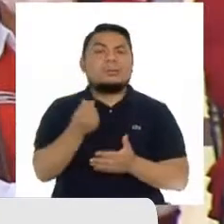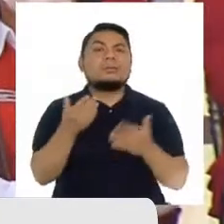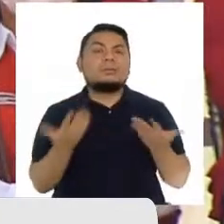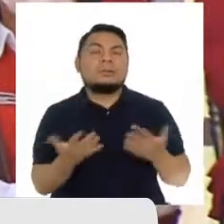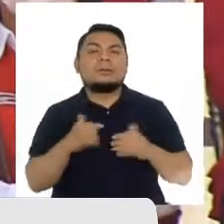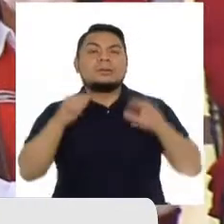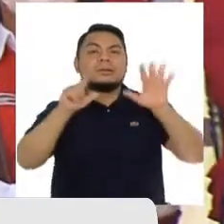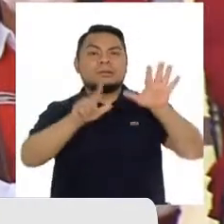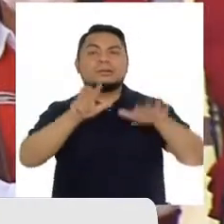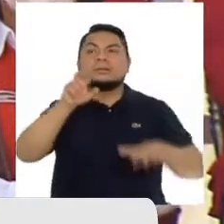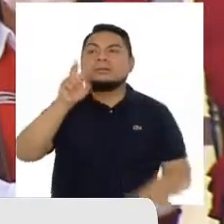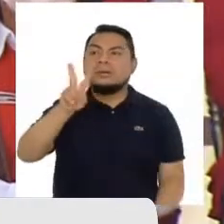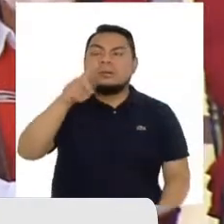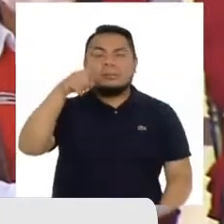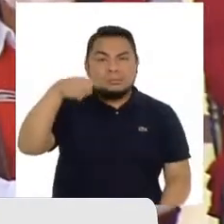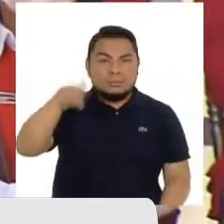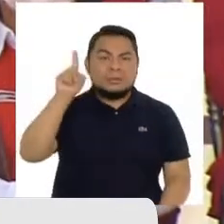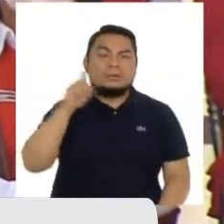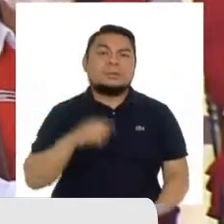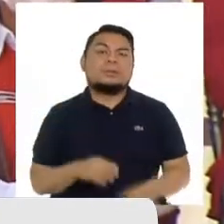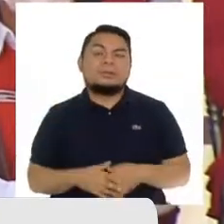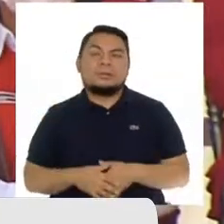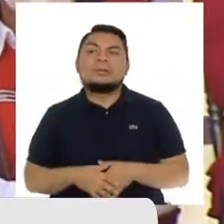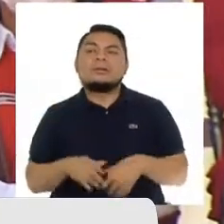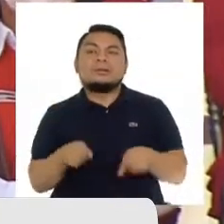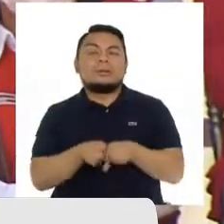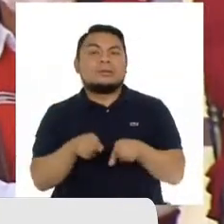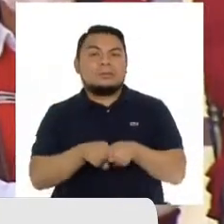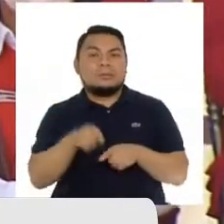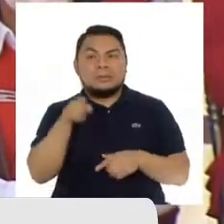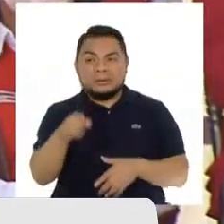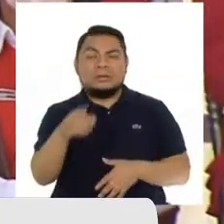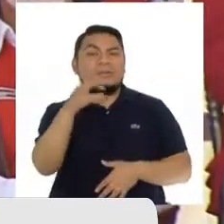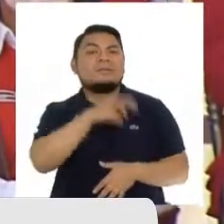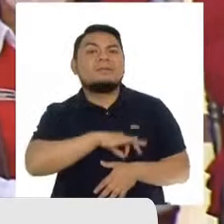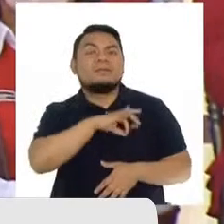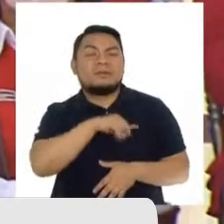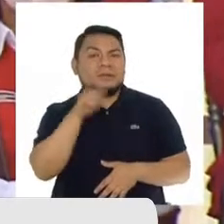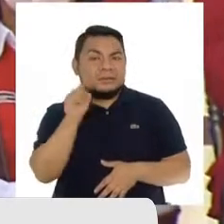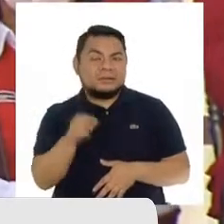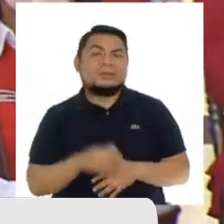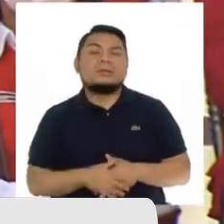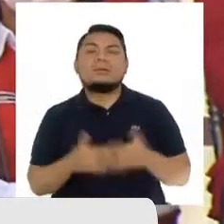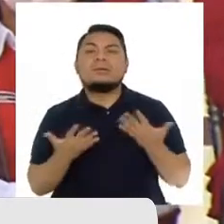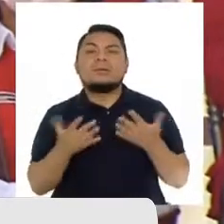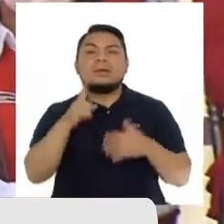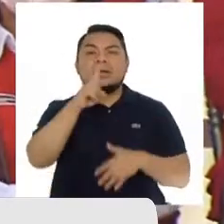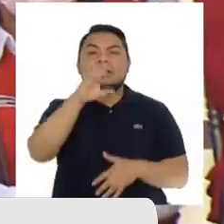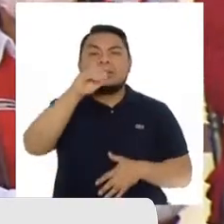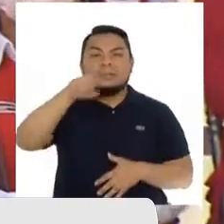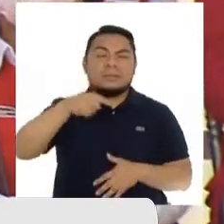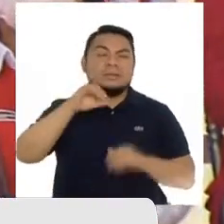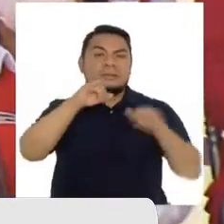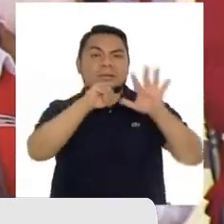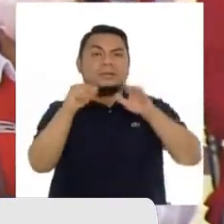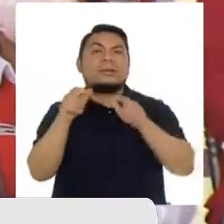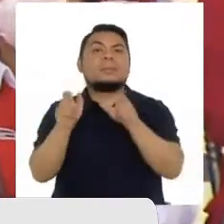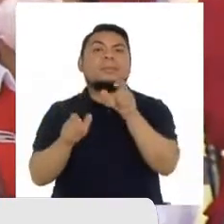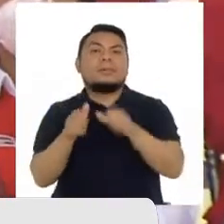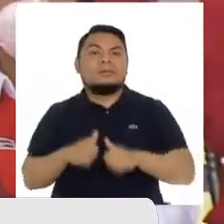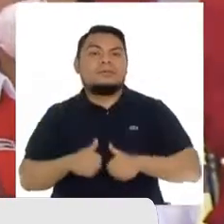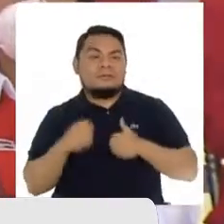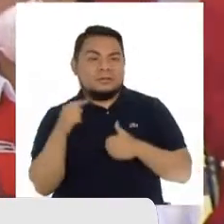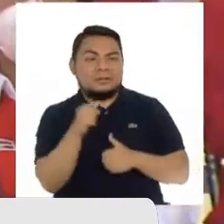72 millones y bnp y beneficiarán a 10 mil 600 habitantes